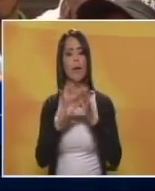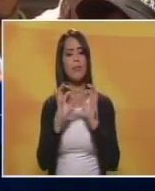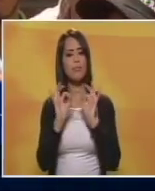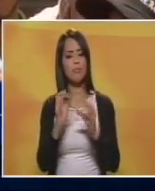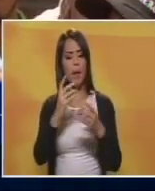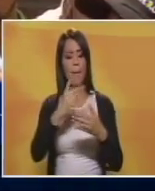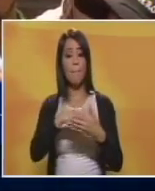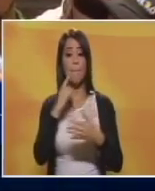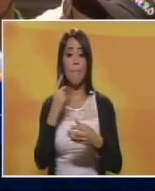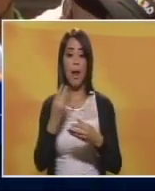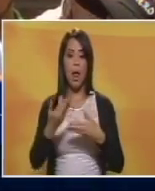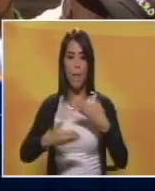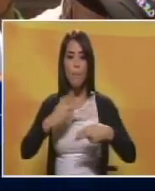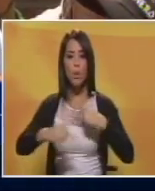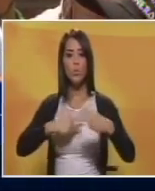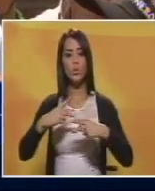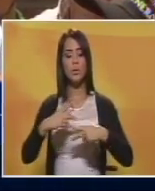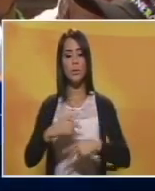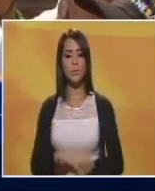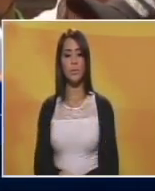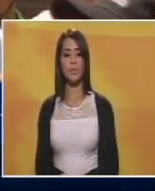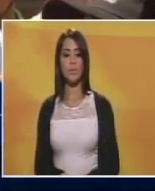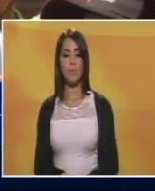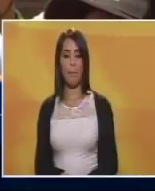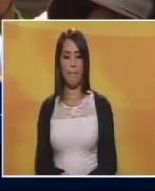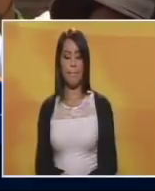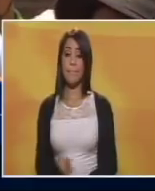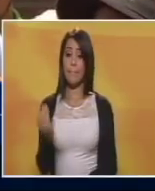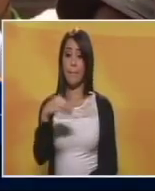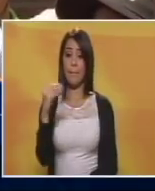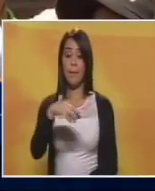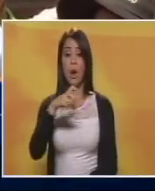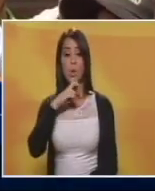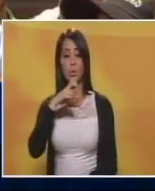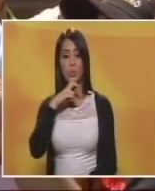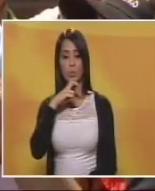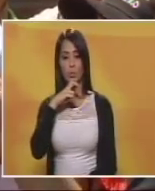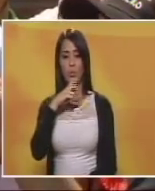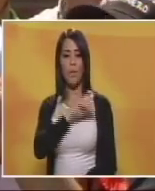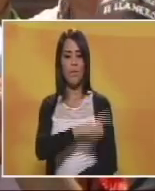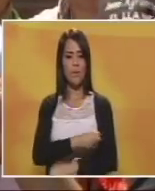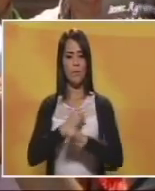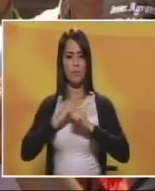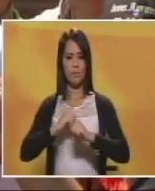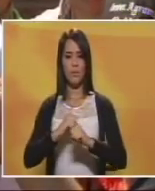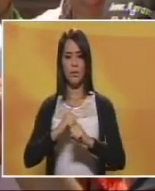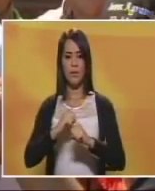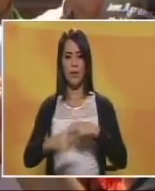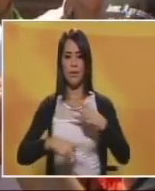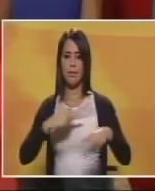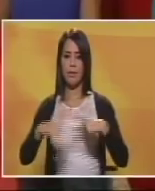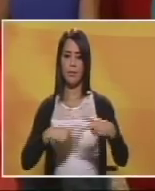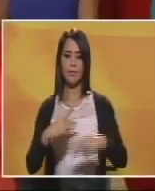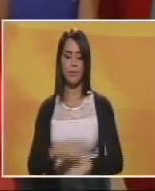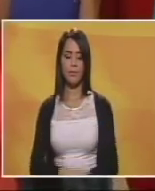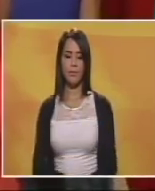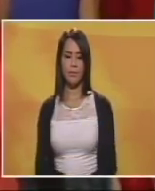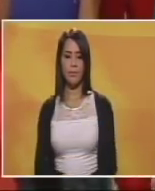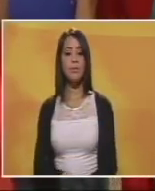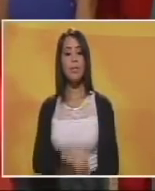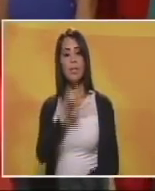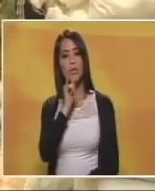alimentar a esta planta para producir entonces y generar más oro para fortalecimiento del motor minero. Indicó